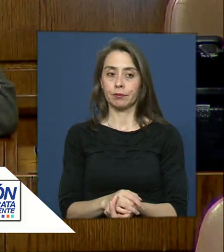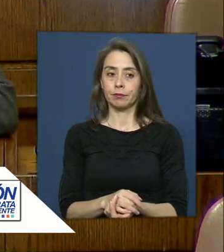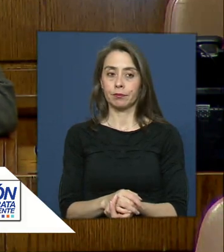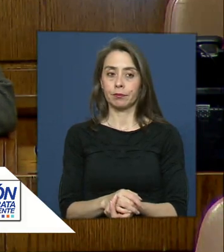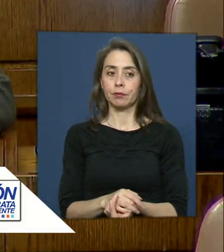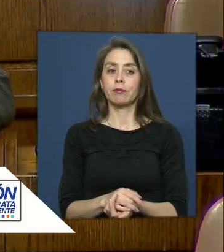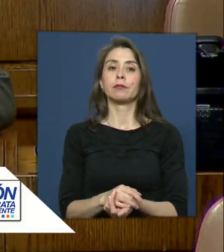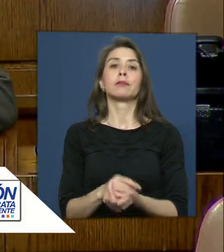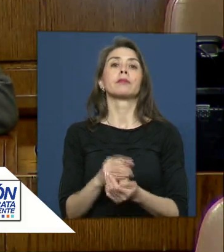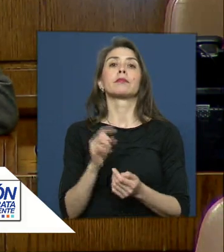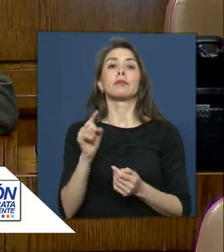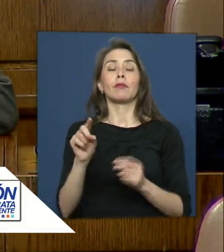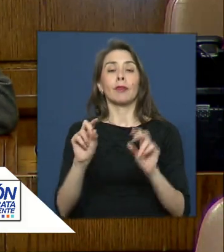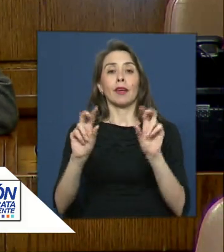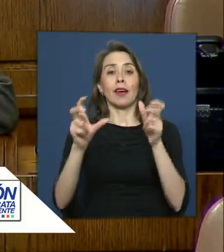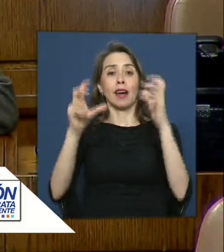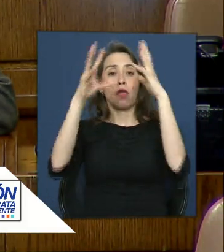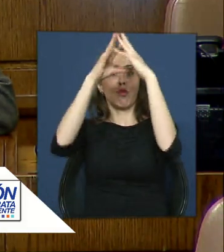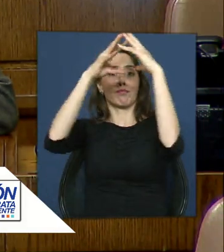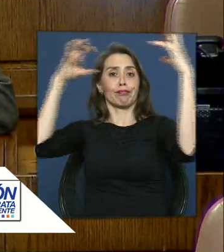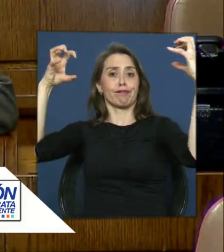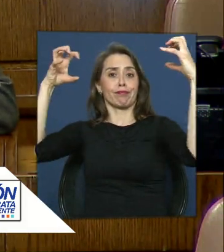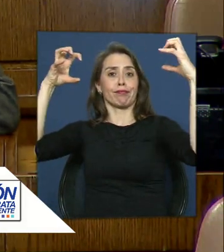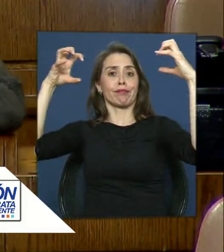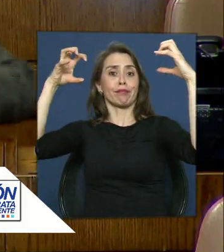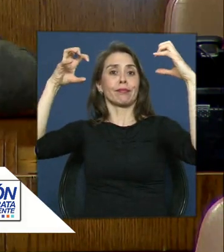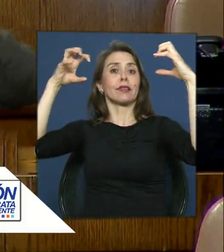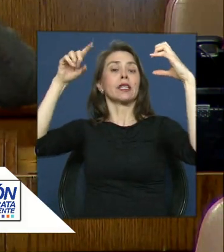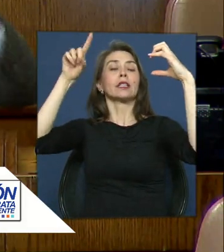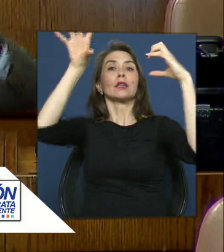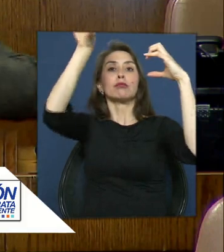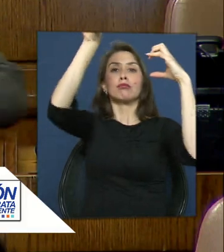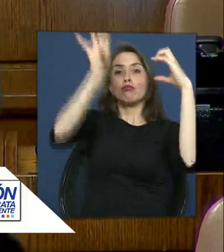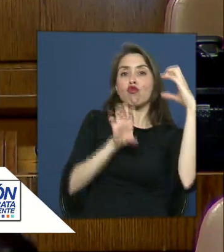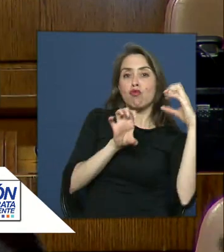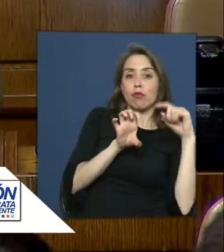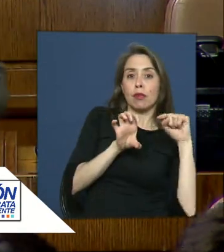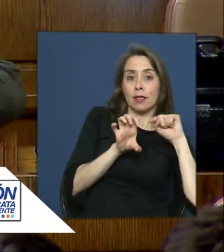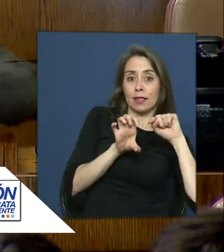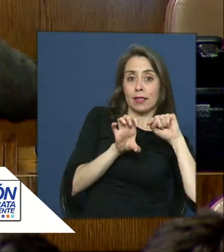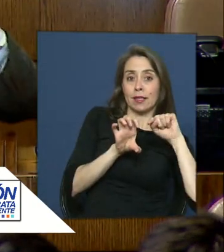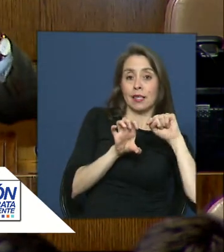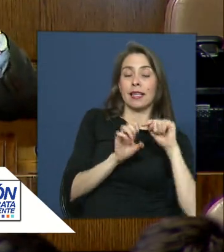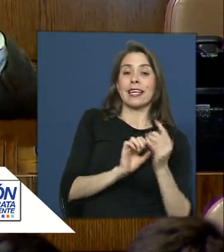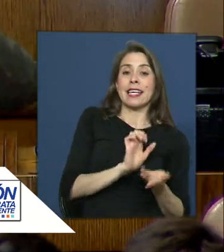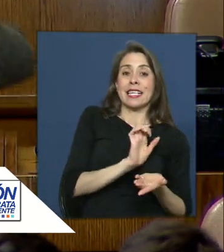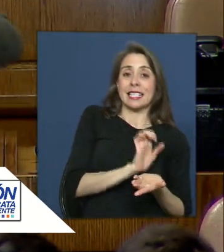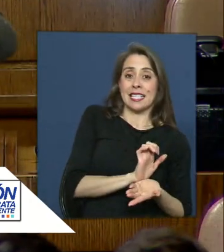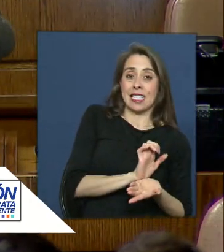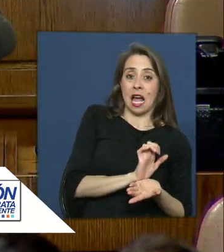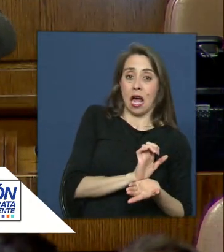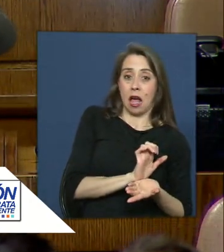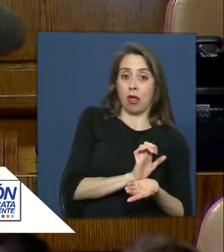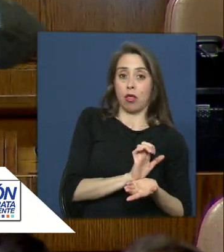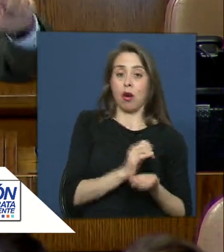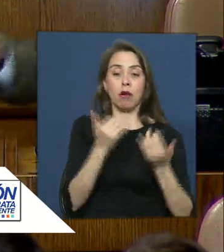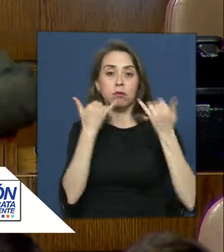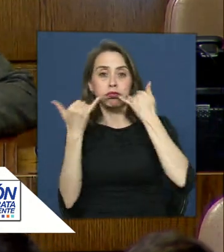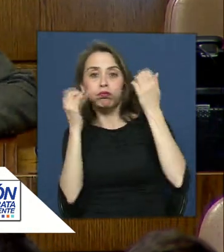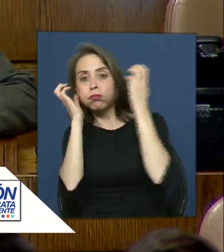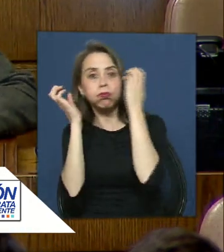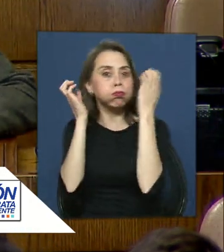determinadas bandas del espacio radioeléctrico que permiten que el Estado haga comunicaciones